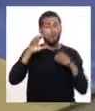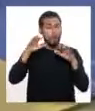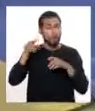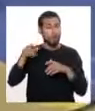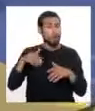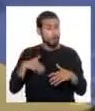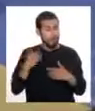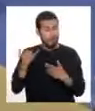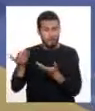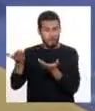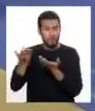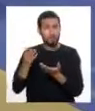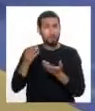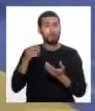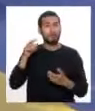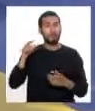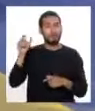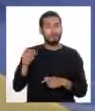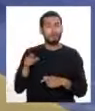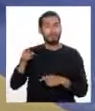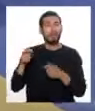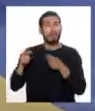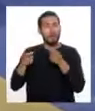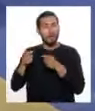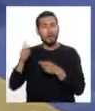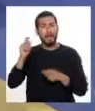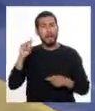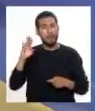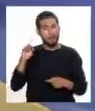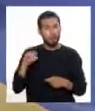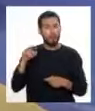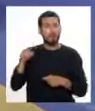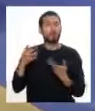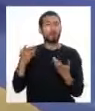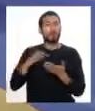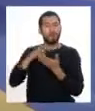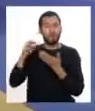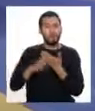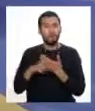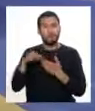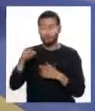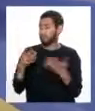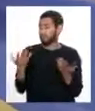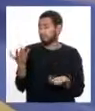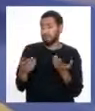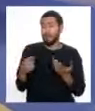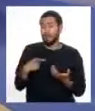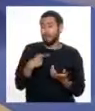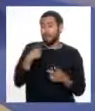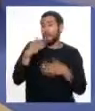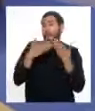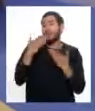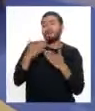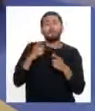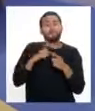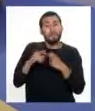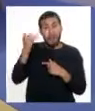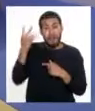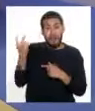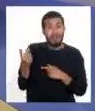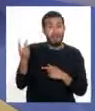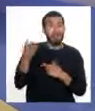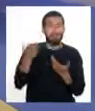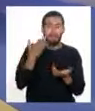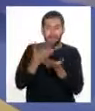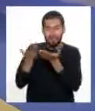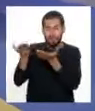también nos va a acompañar Tania Quintana, gestora del Tambo Malconga del Programa País Huánuco. Porque claro, nosotros lo hablamos acá, pero las tenemos a ella.